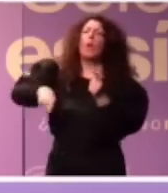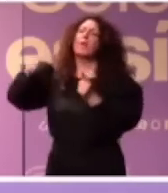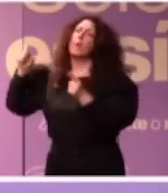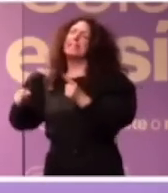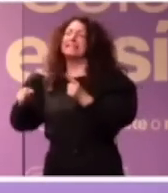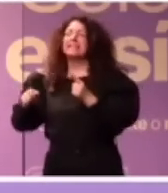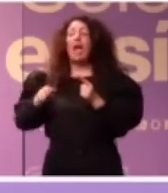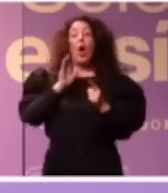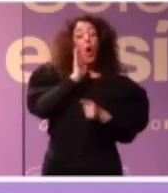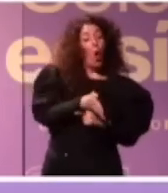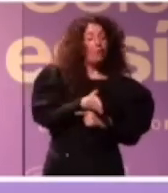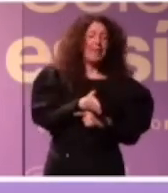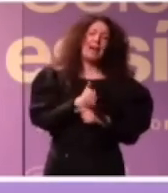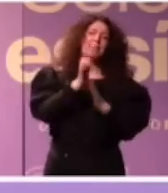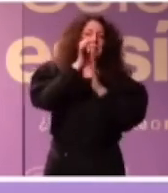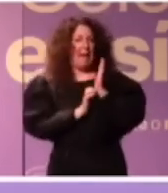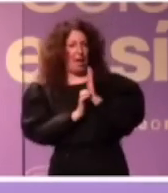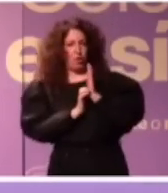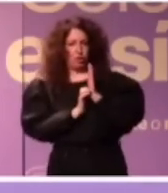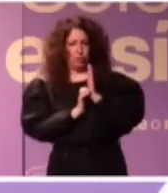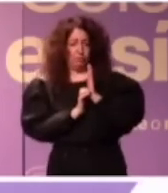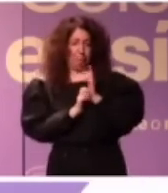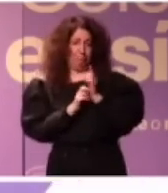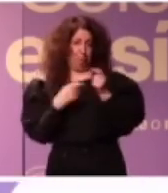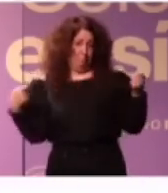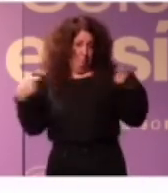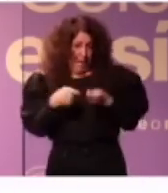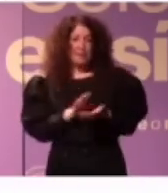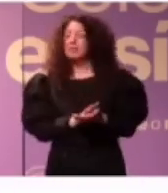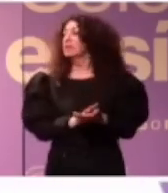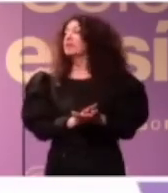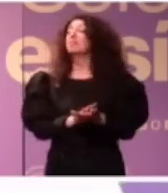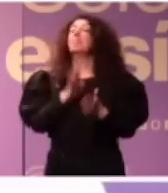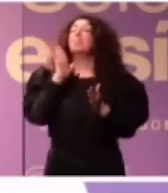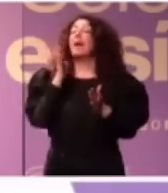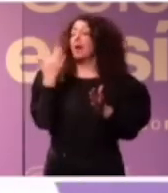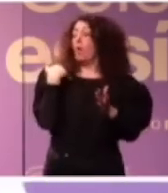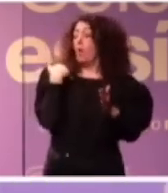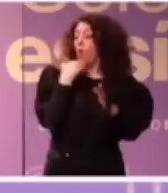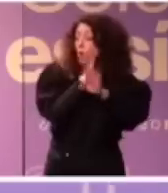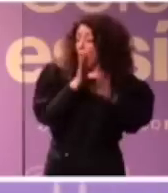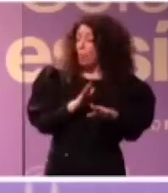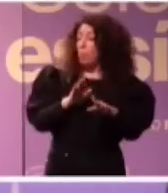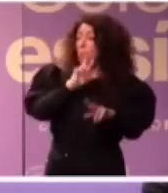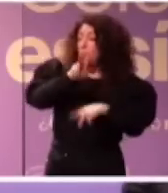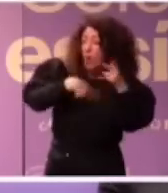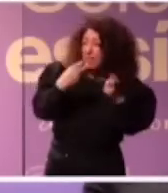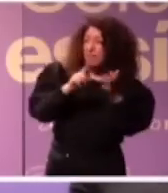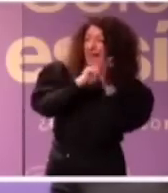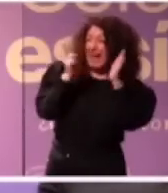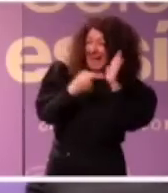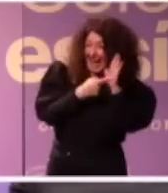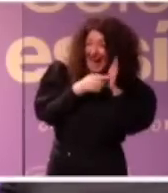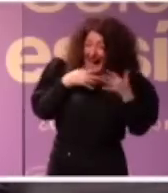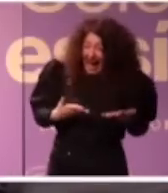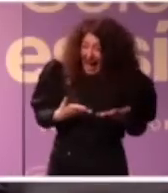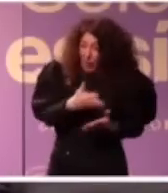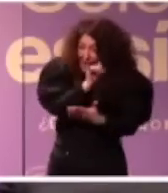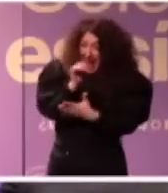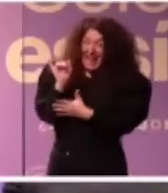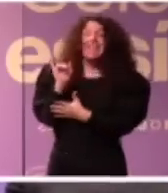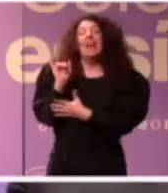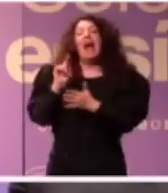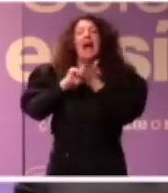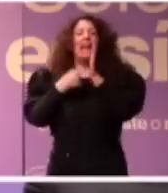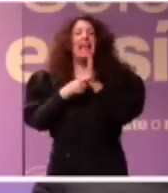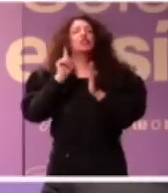rebajar condenas. Sin embargo, la única modificación legal que hay encima de la mesa ahora mismo de la ley solo